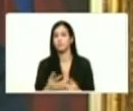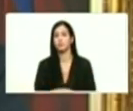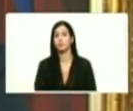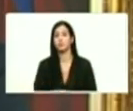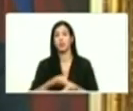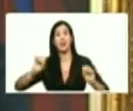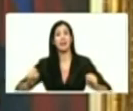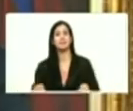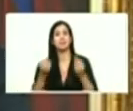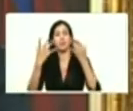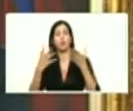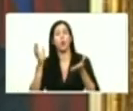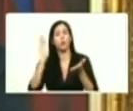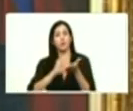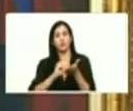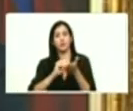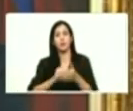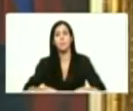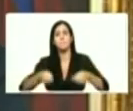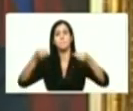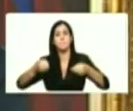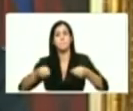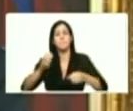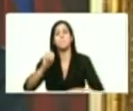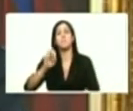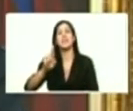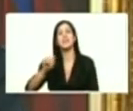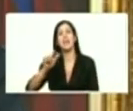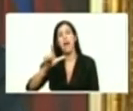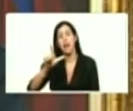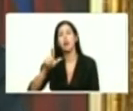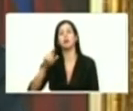de Mercal Pedeval